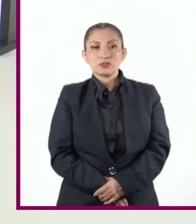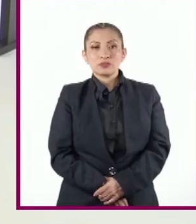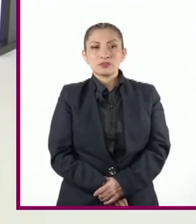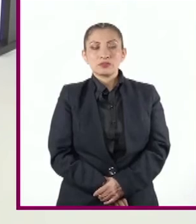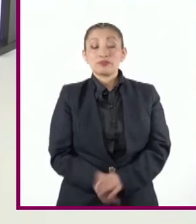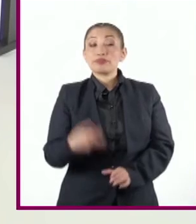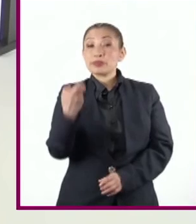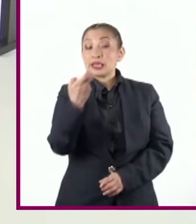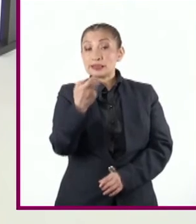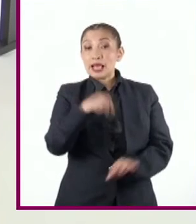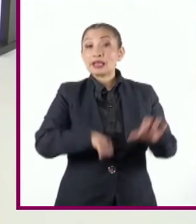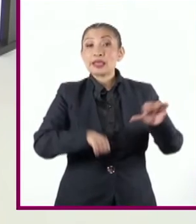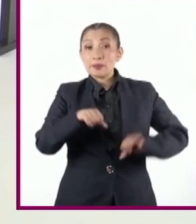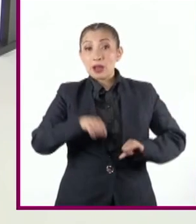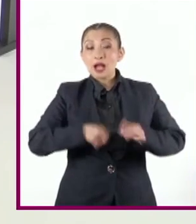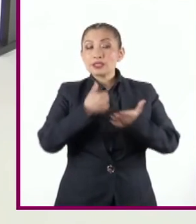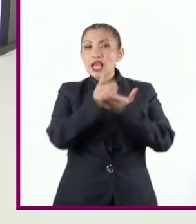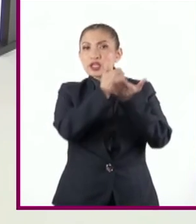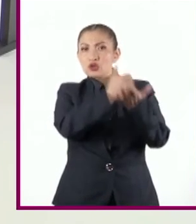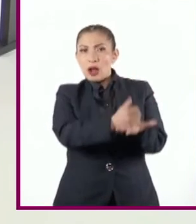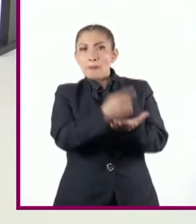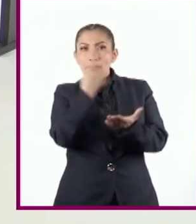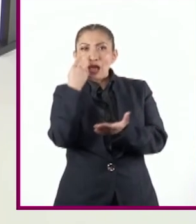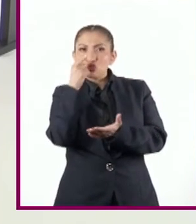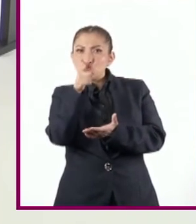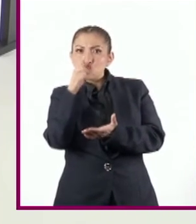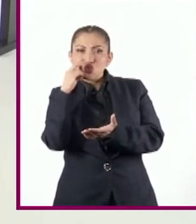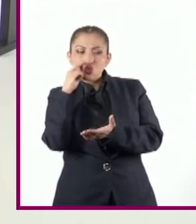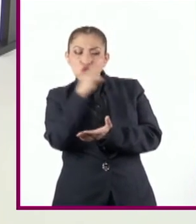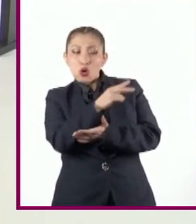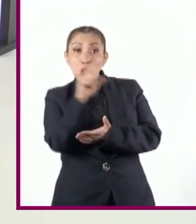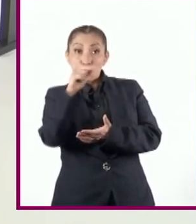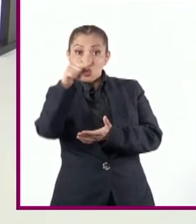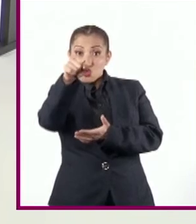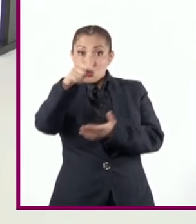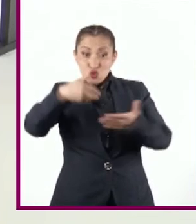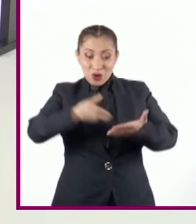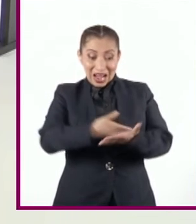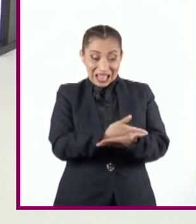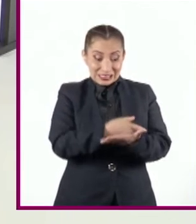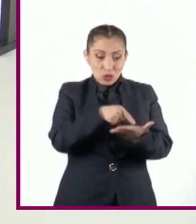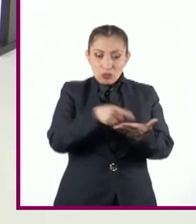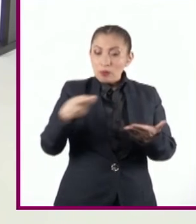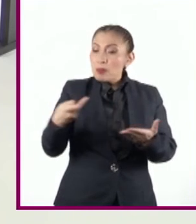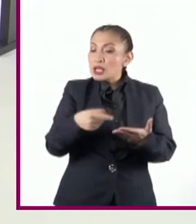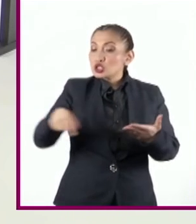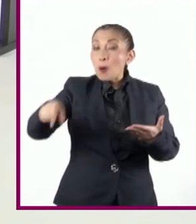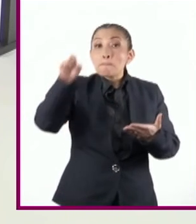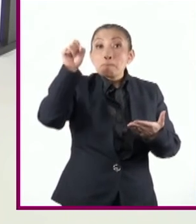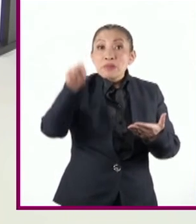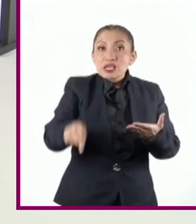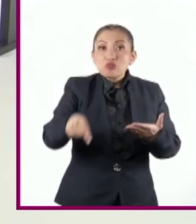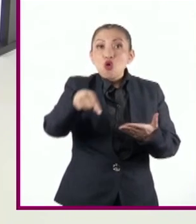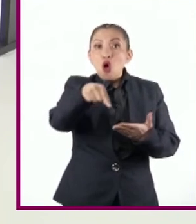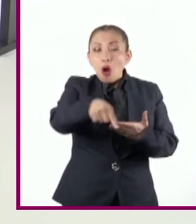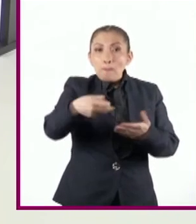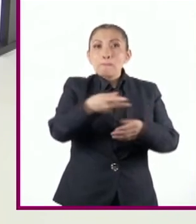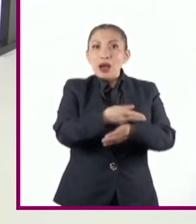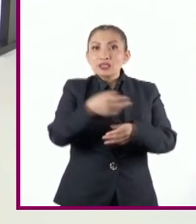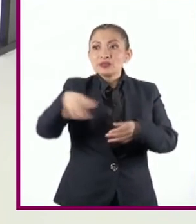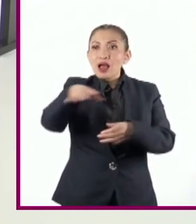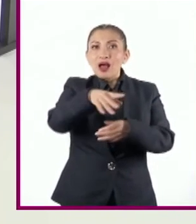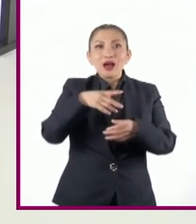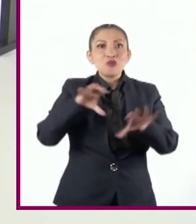Esta actividad les permite observar que justo cuando ustedes nacían, algo relevante en nuestra población